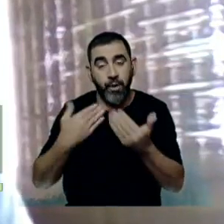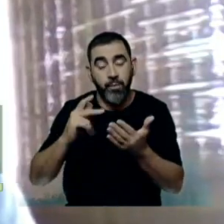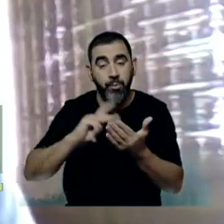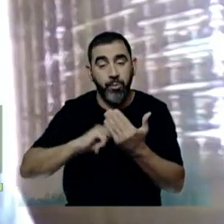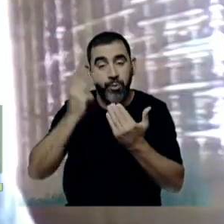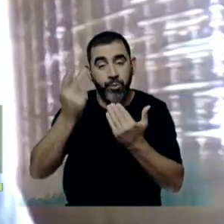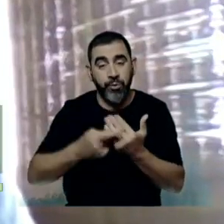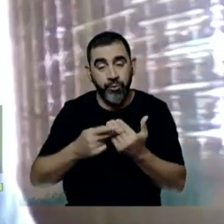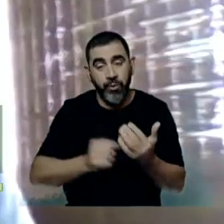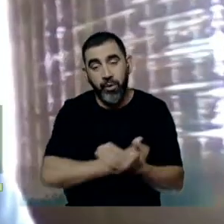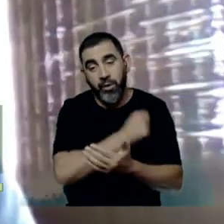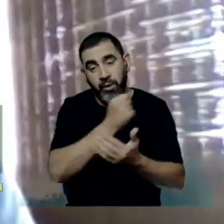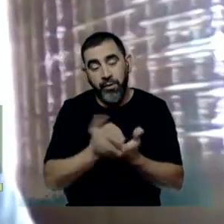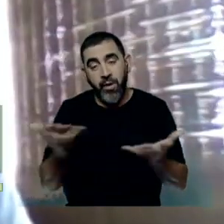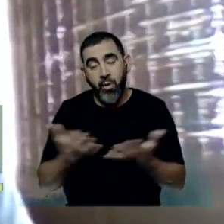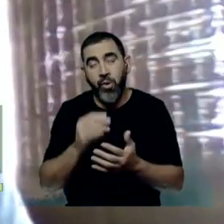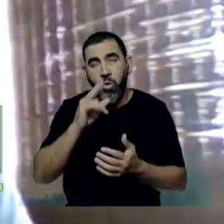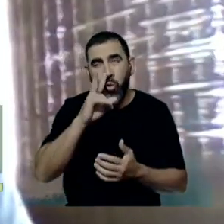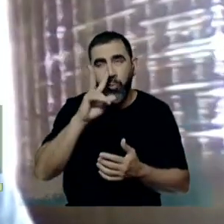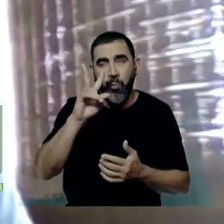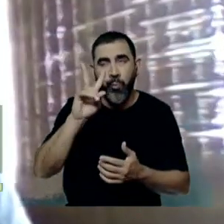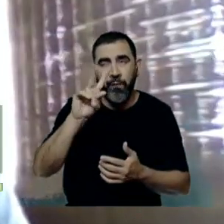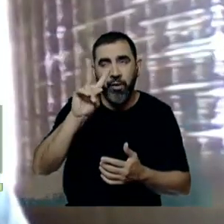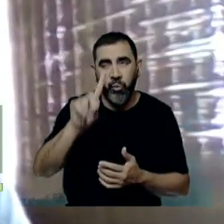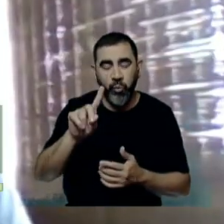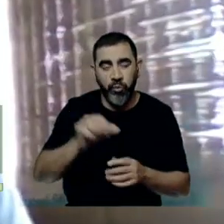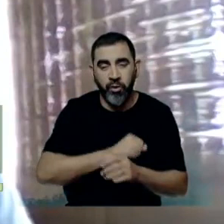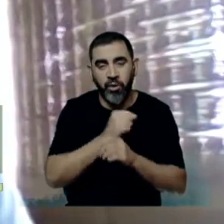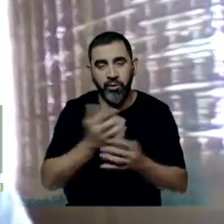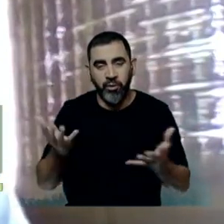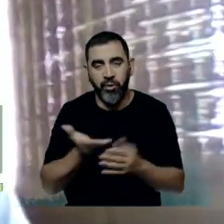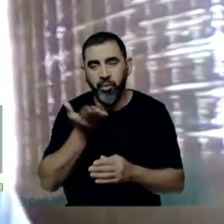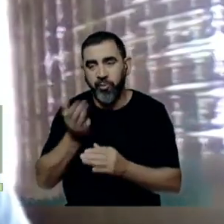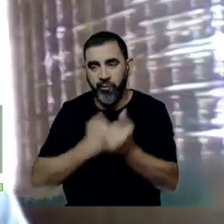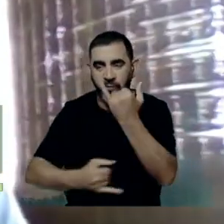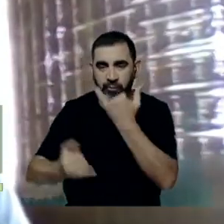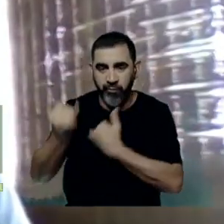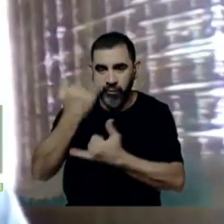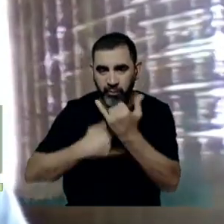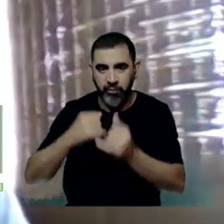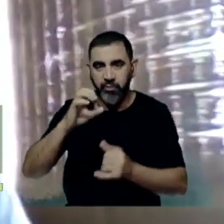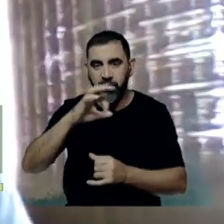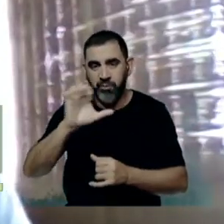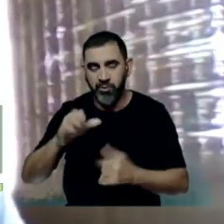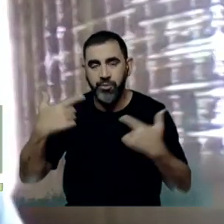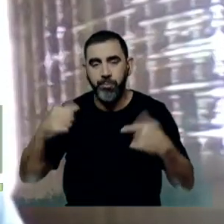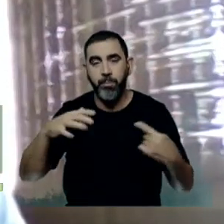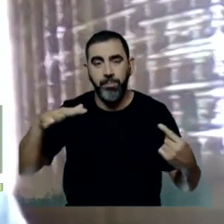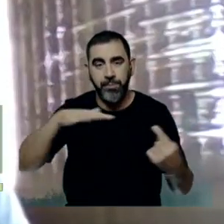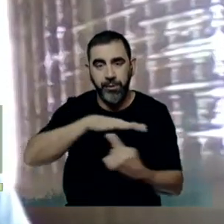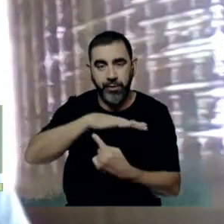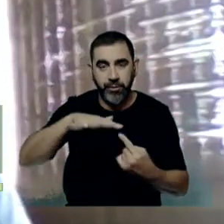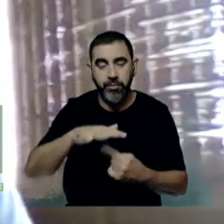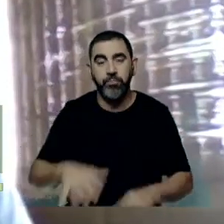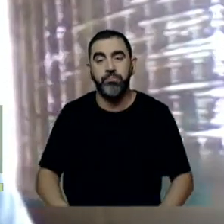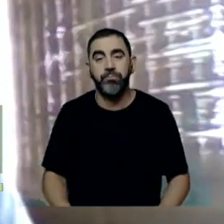proyecto Neptuno, en el 2021 comenzamos a solicitar información a OSE, al Ministerio de Ambiente,